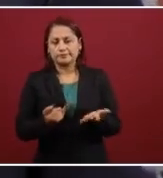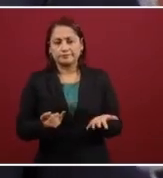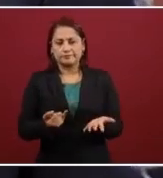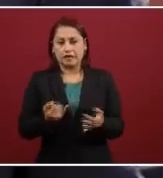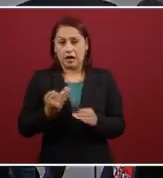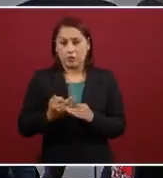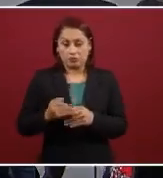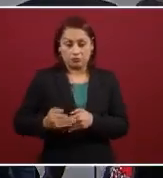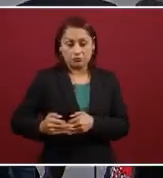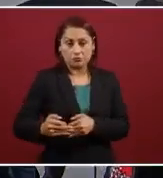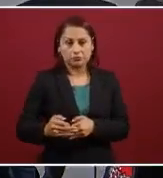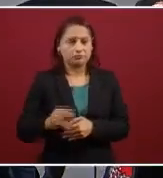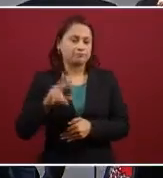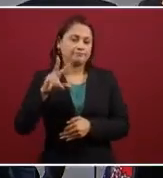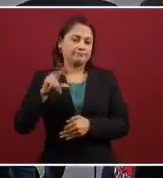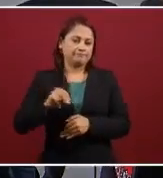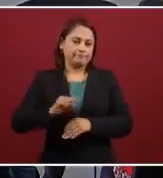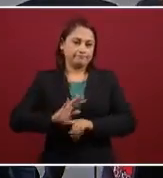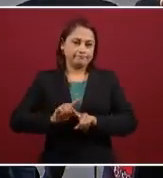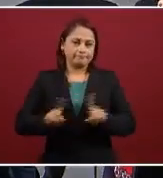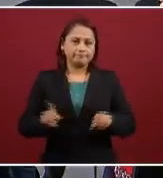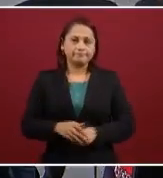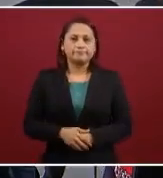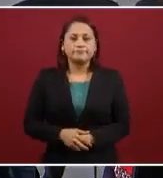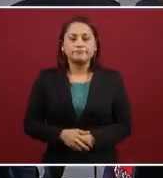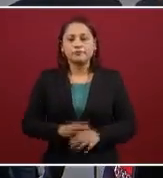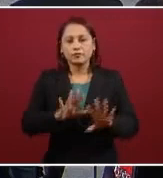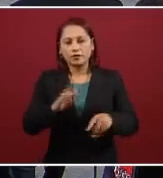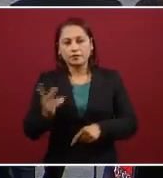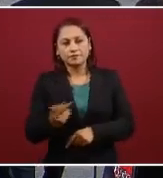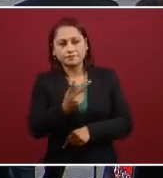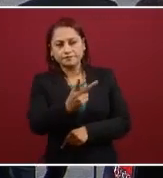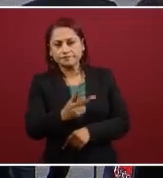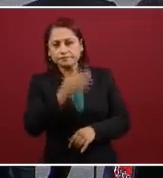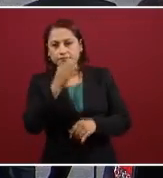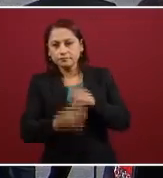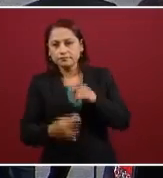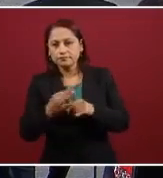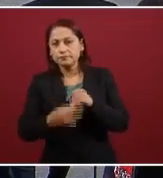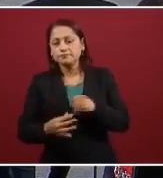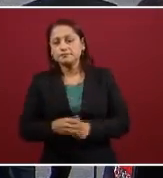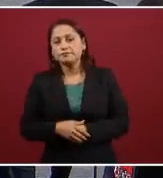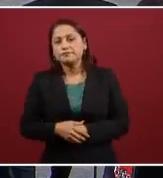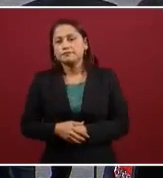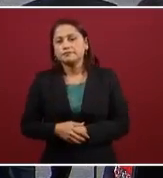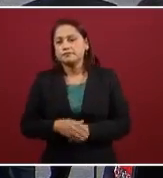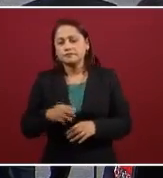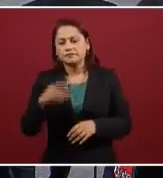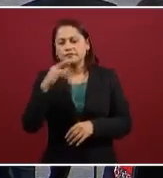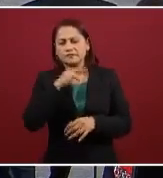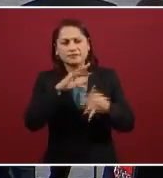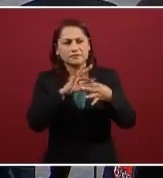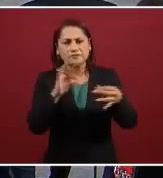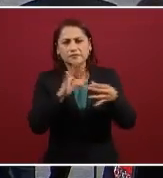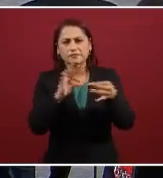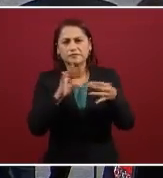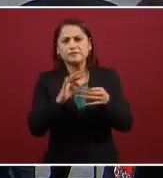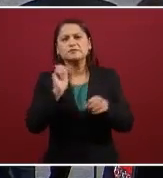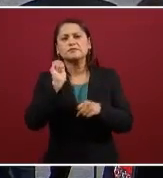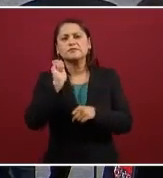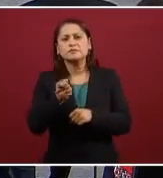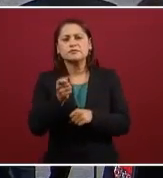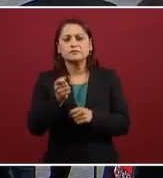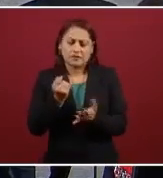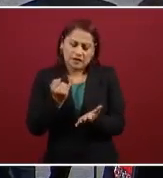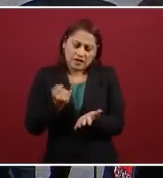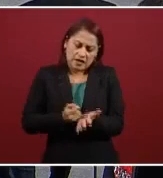plazo. Gracias a todos. Sobre la misma línea, secretaria, si nos podría hacer una mención rápida de qué aranceles ha impuesto